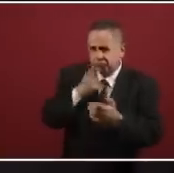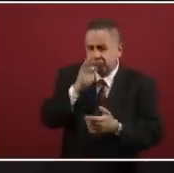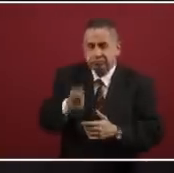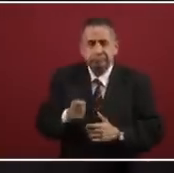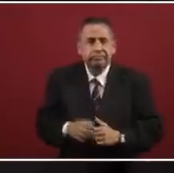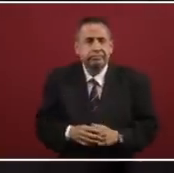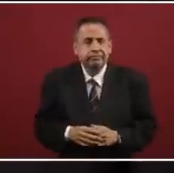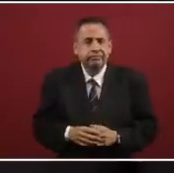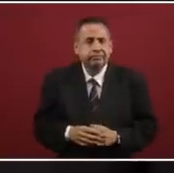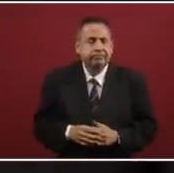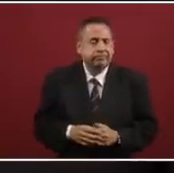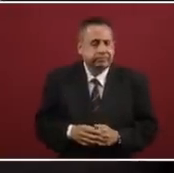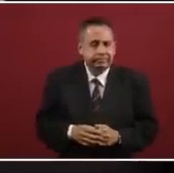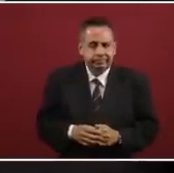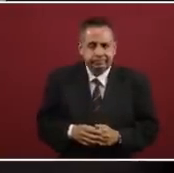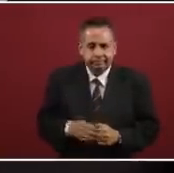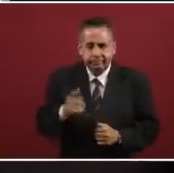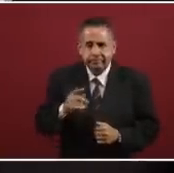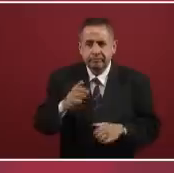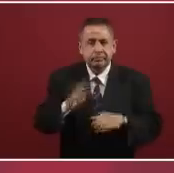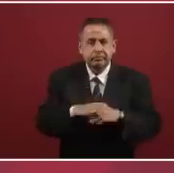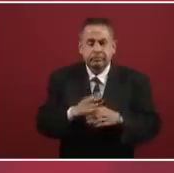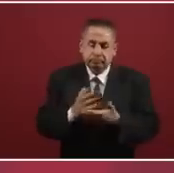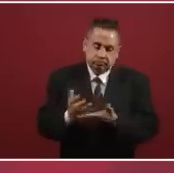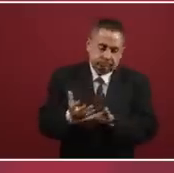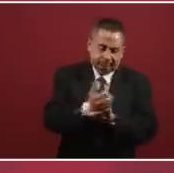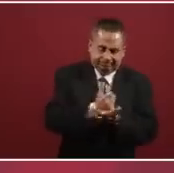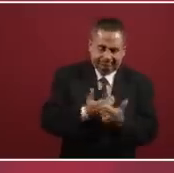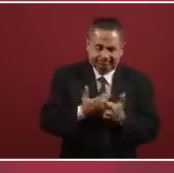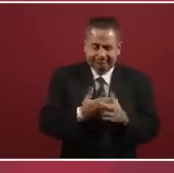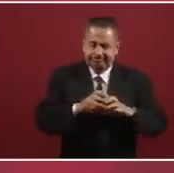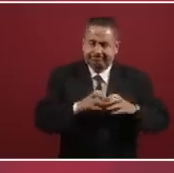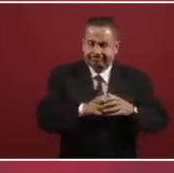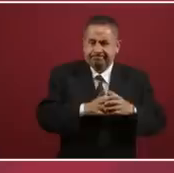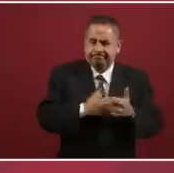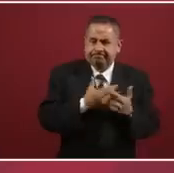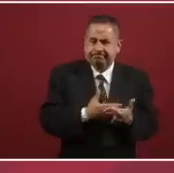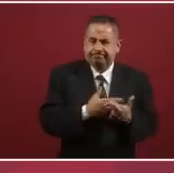que se acumulaba el capital,